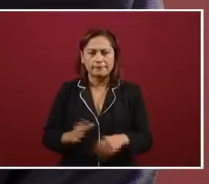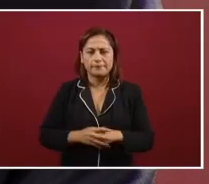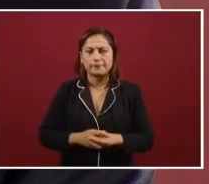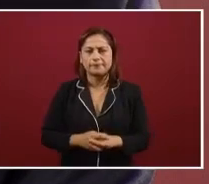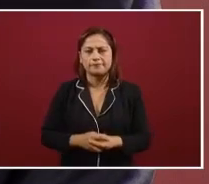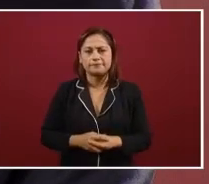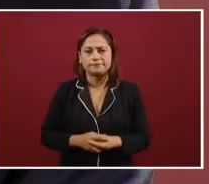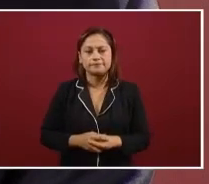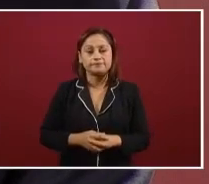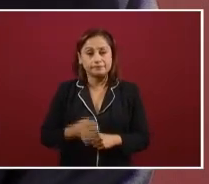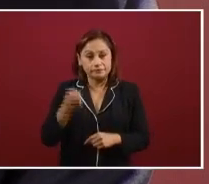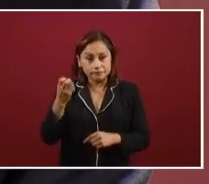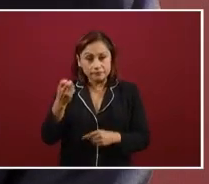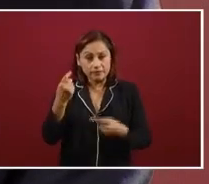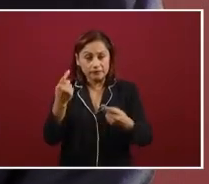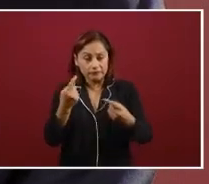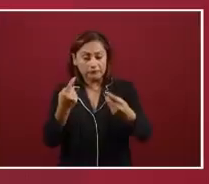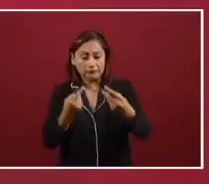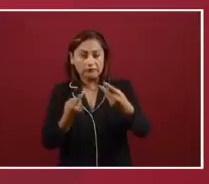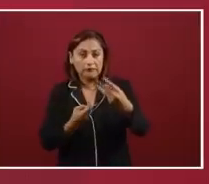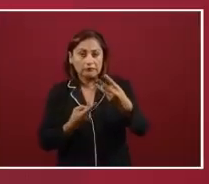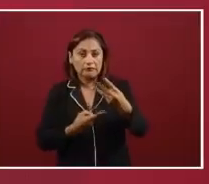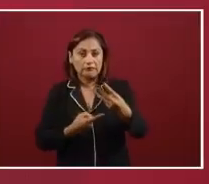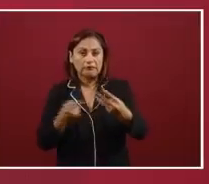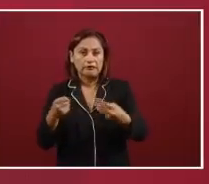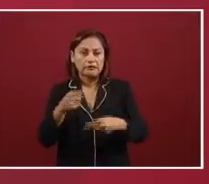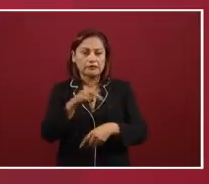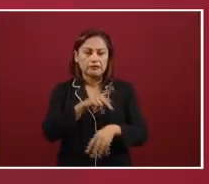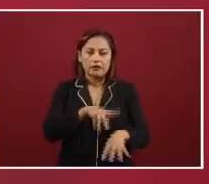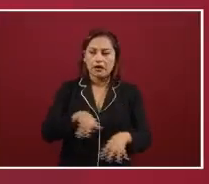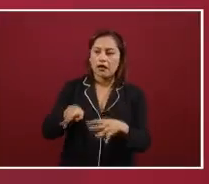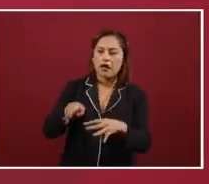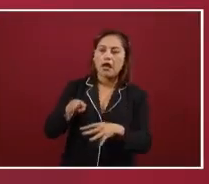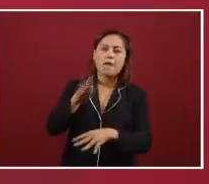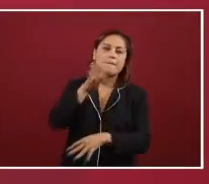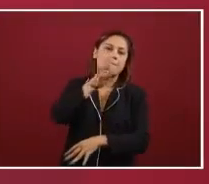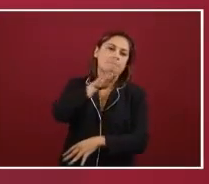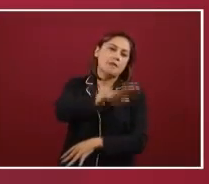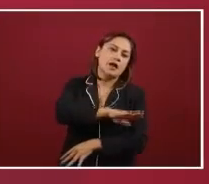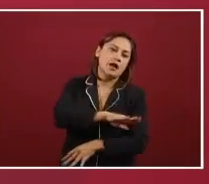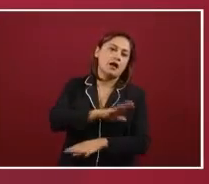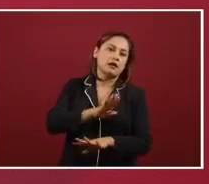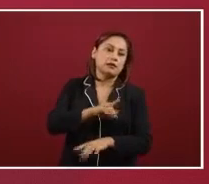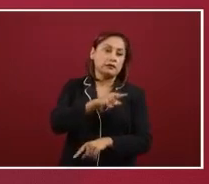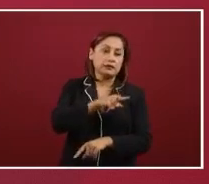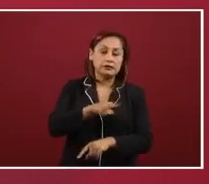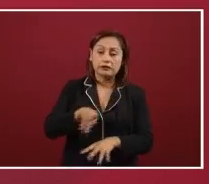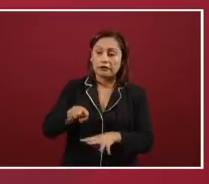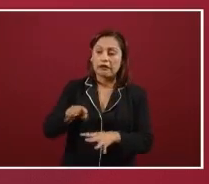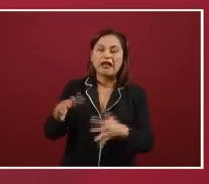que eso no está bien visto, eso no se va a aplaudir,